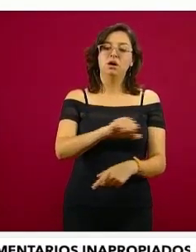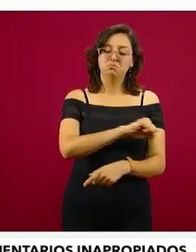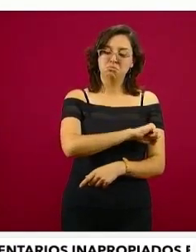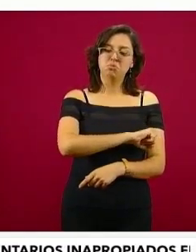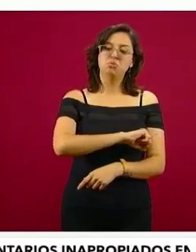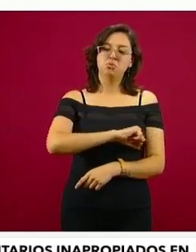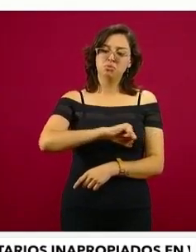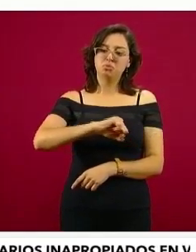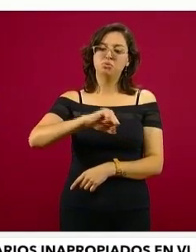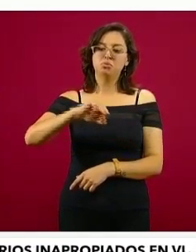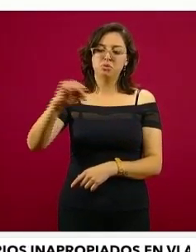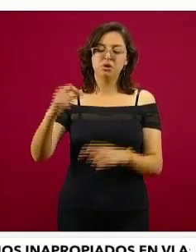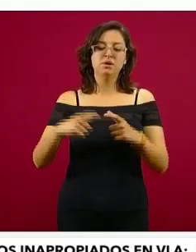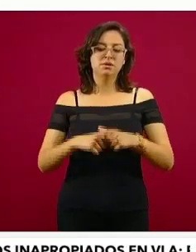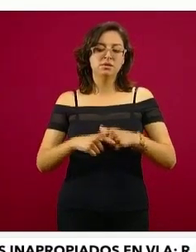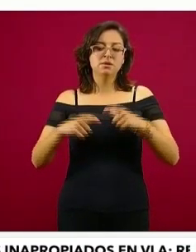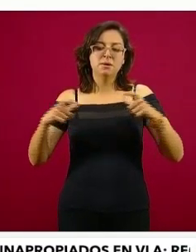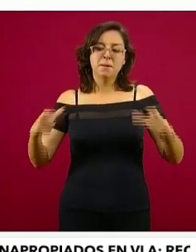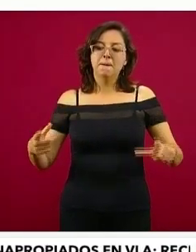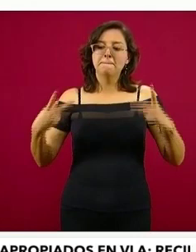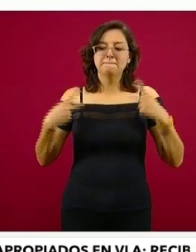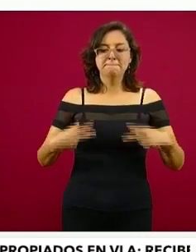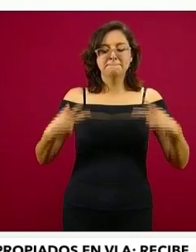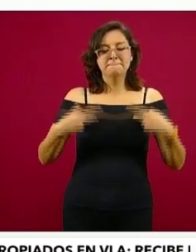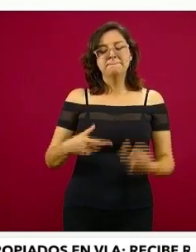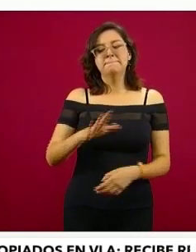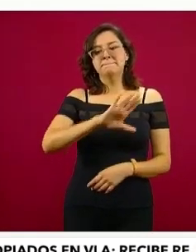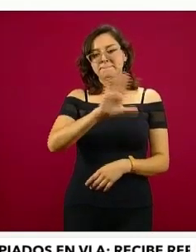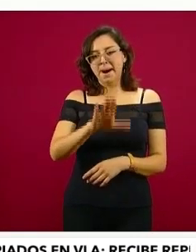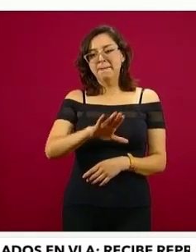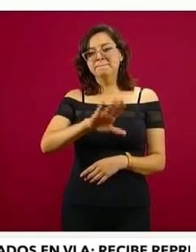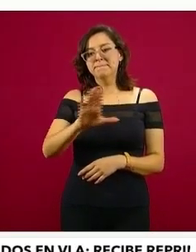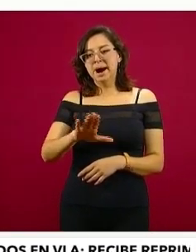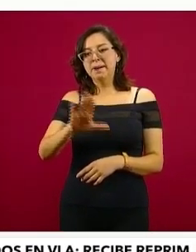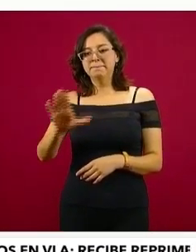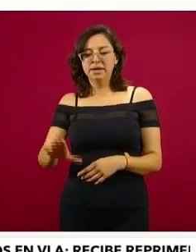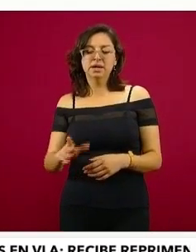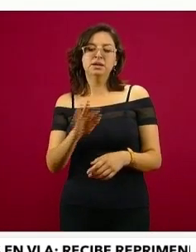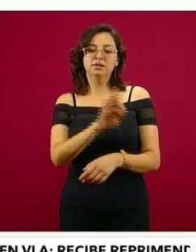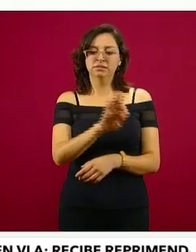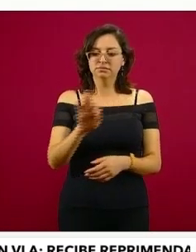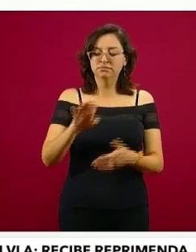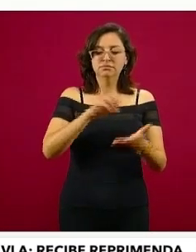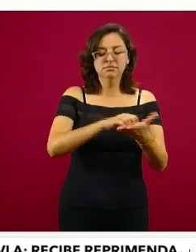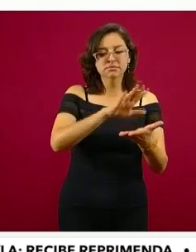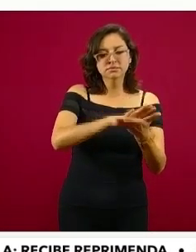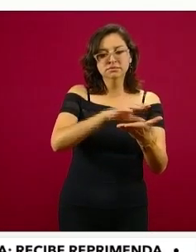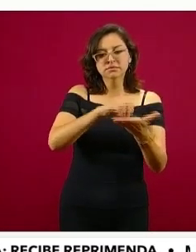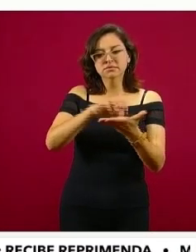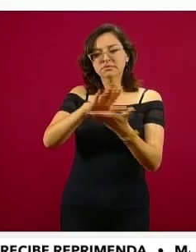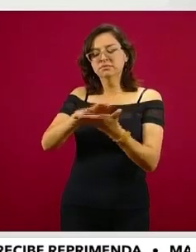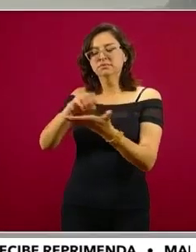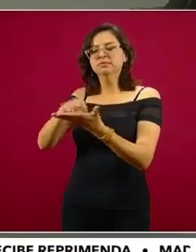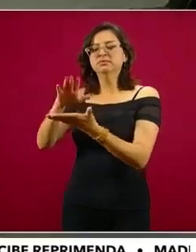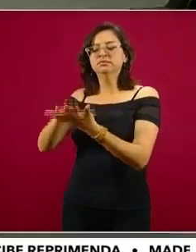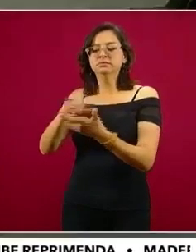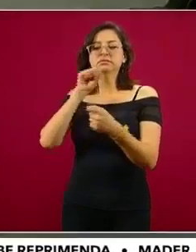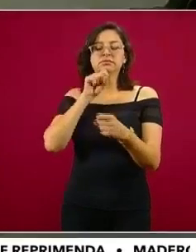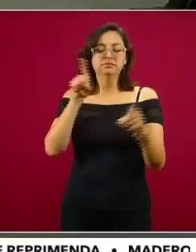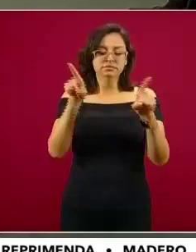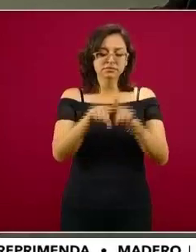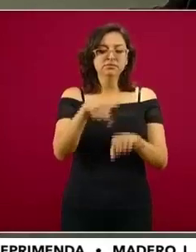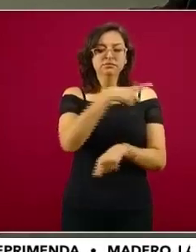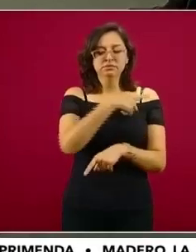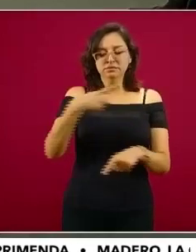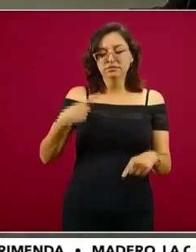allá de que se van registrando en la medida de que en su momento van ocurriendo cada una de estas defunciones. Siempre resaltamos